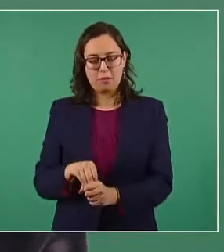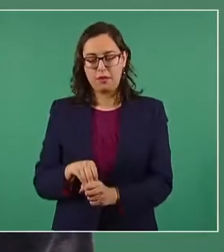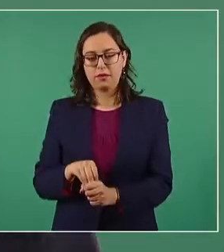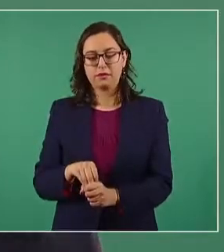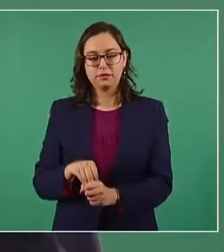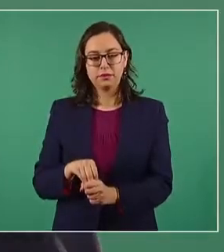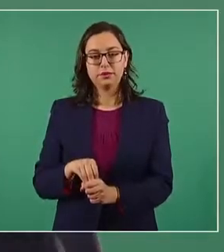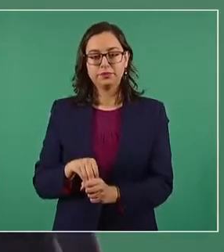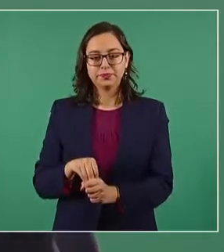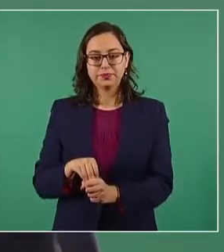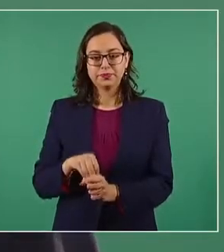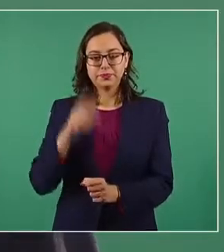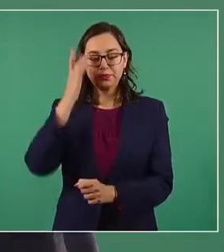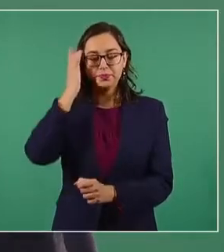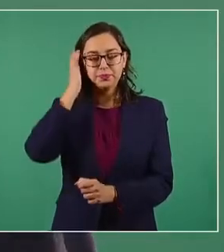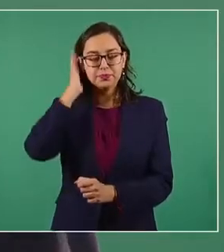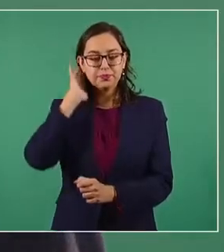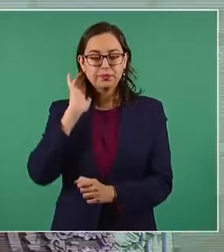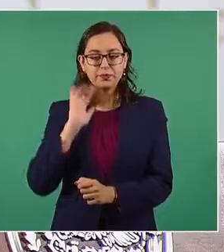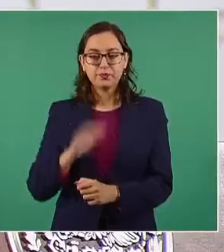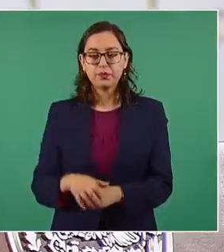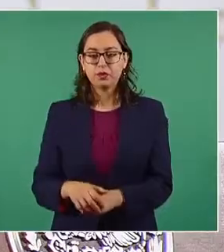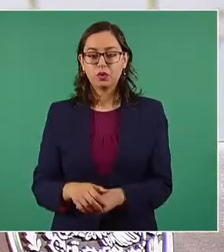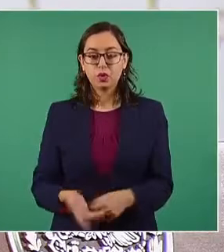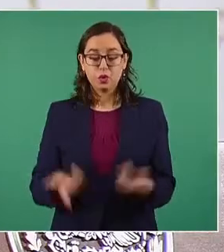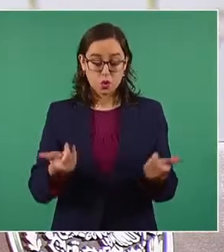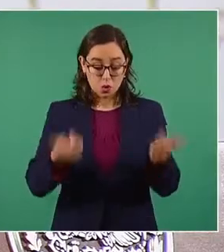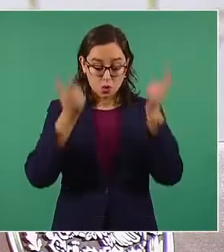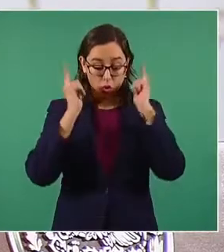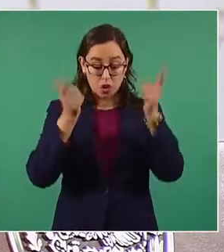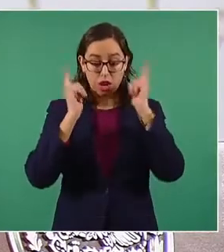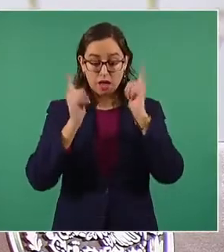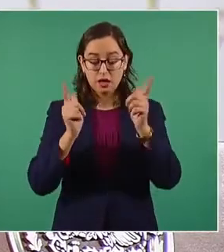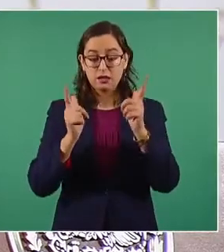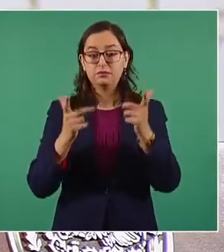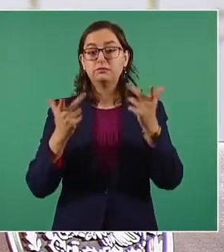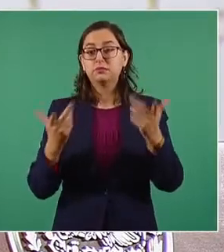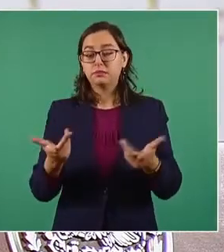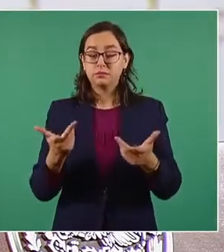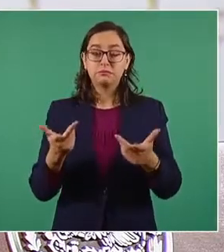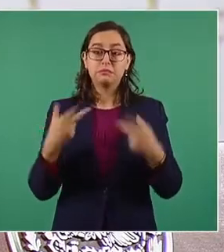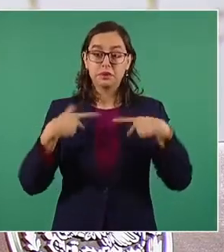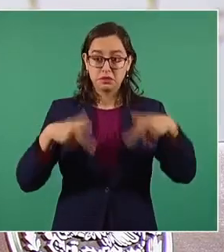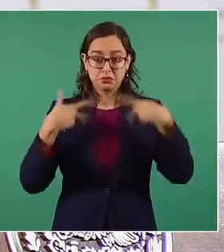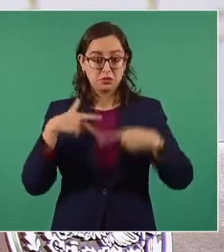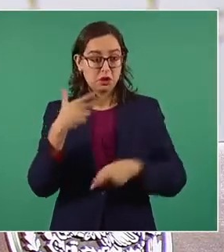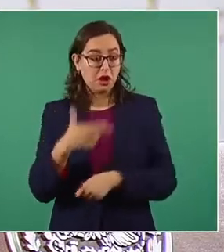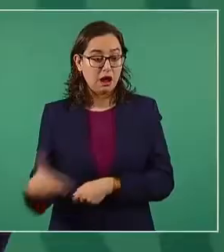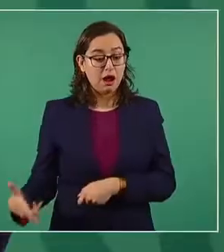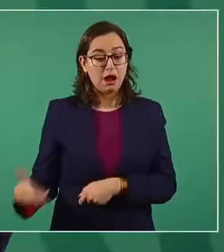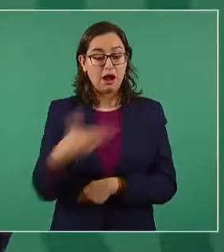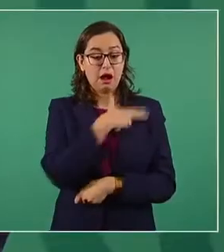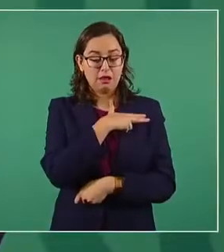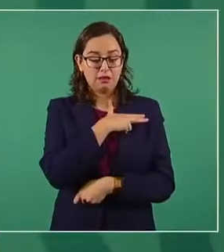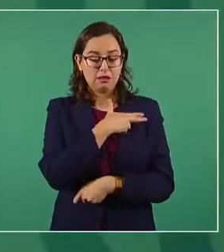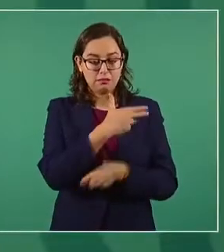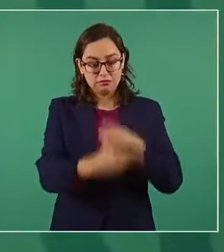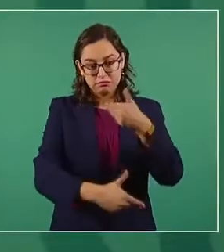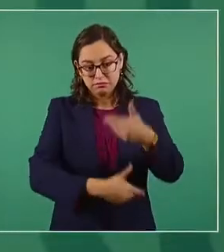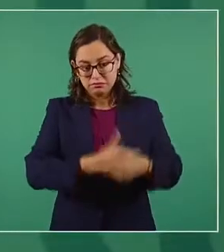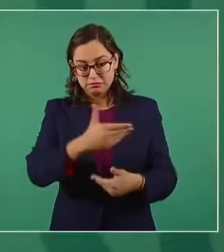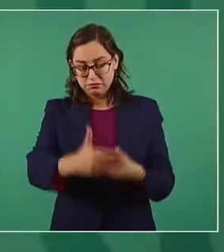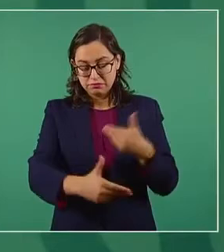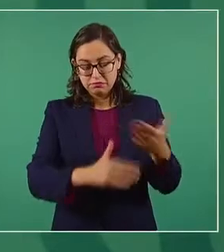víctimas y esperemos también que se recuperen los heridos, también las personas que